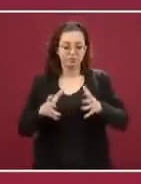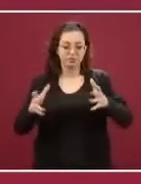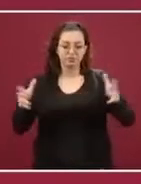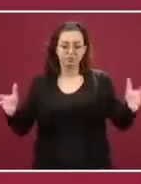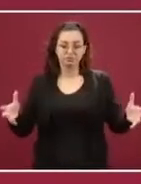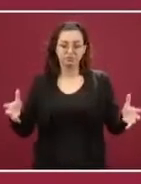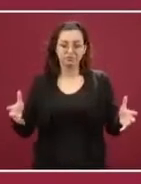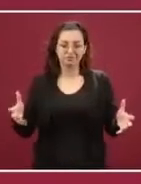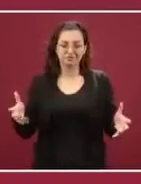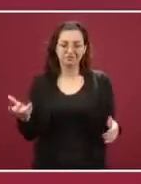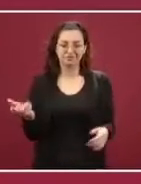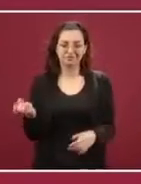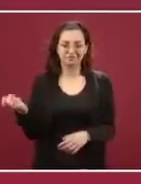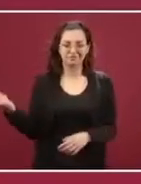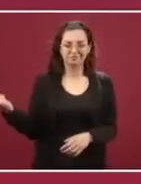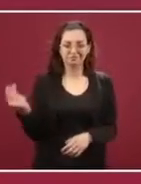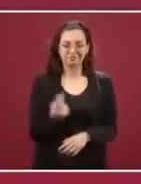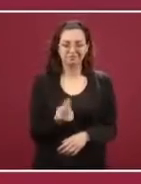se necesita